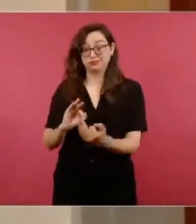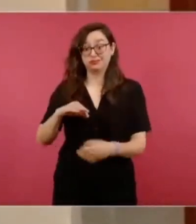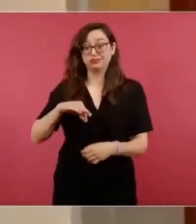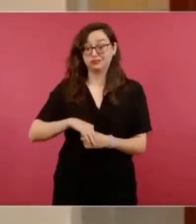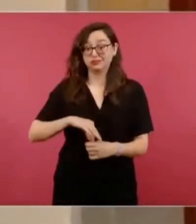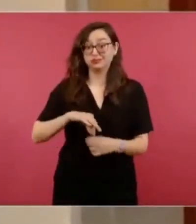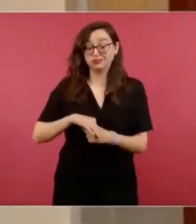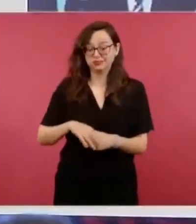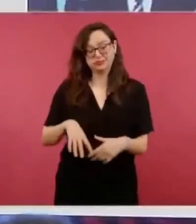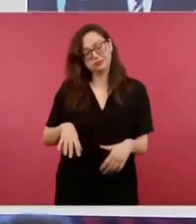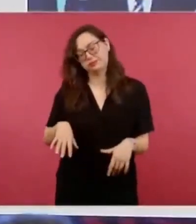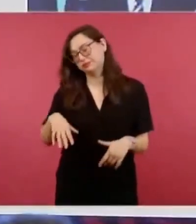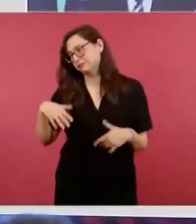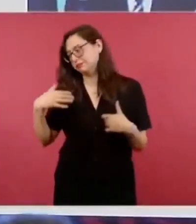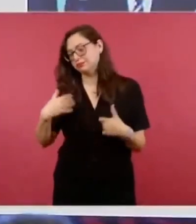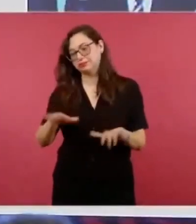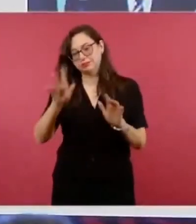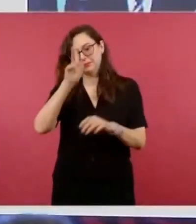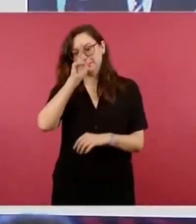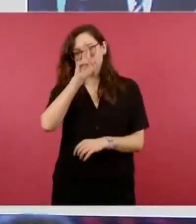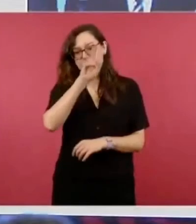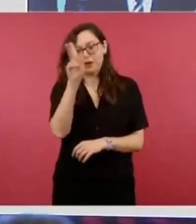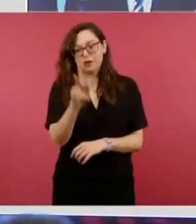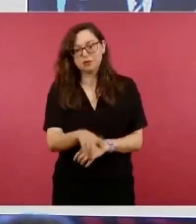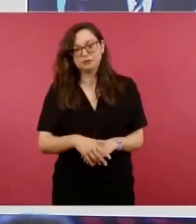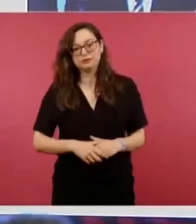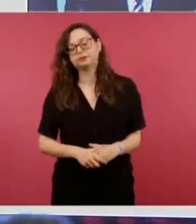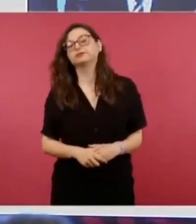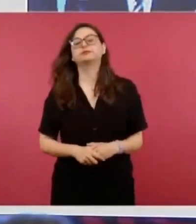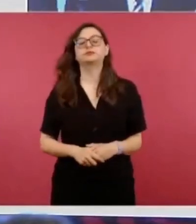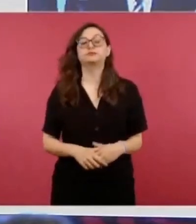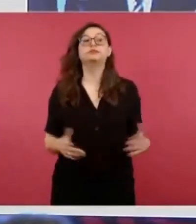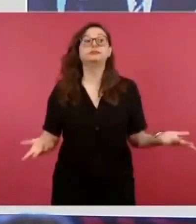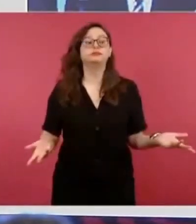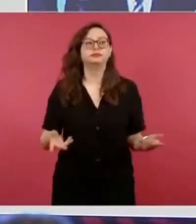incendio de Valle de Bravo.